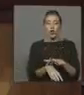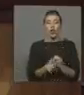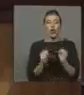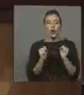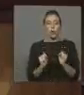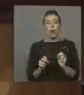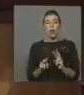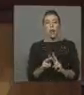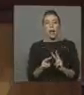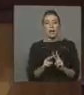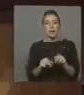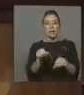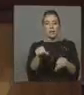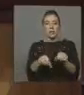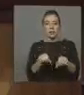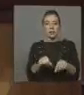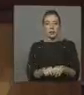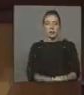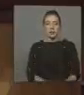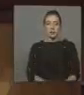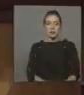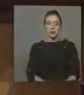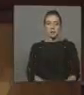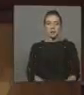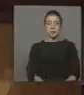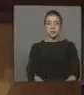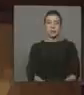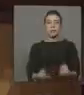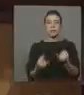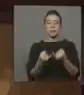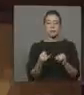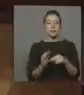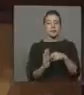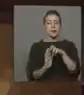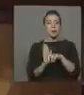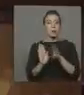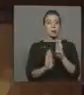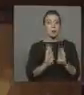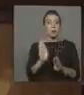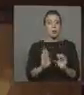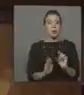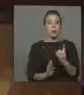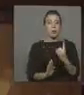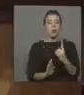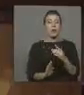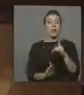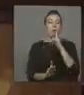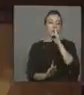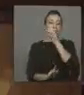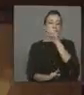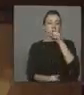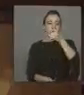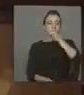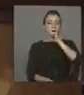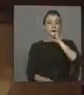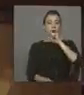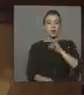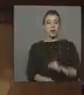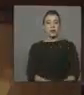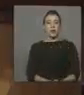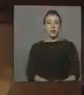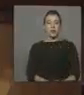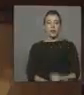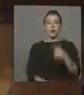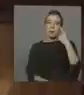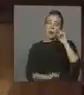pueda realizar la intervención. Finalmente, el proyecto resguarda el principio de la confidencialidad con la